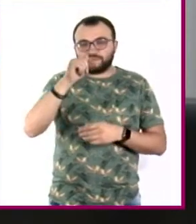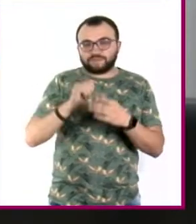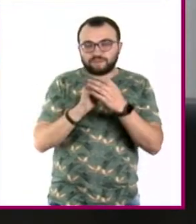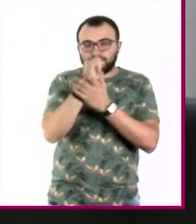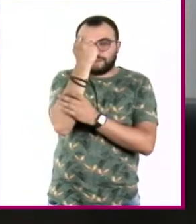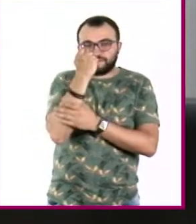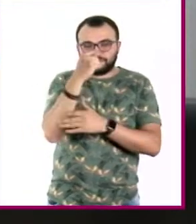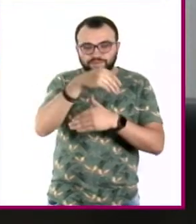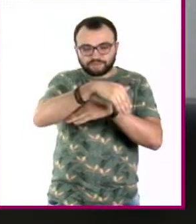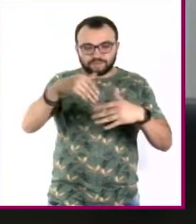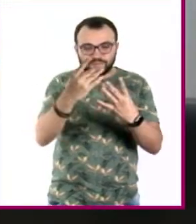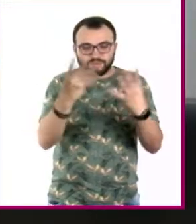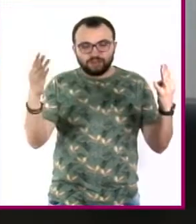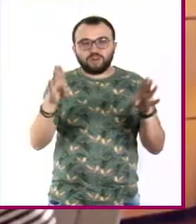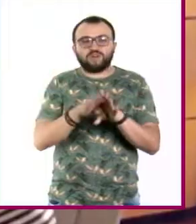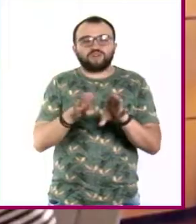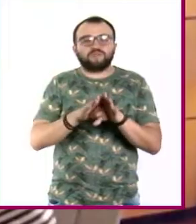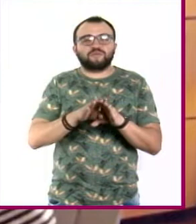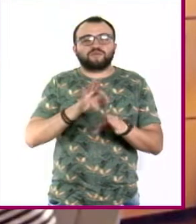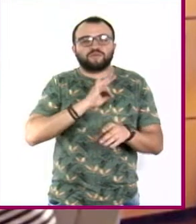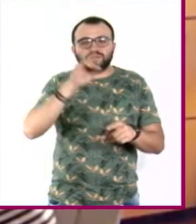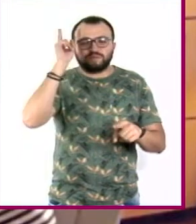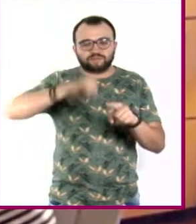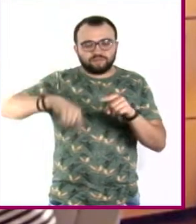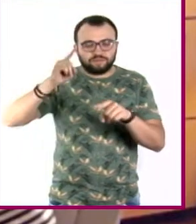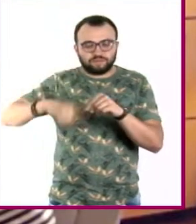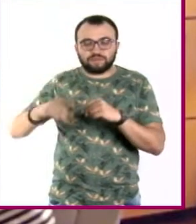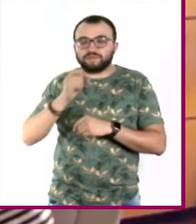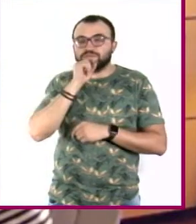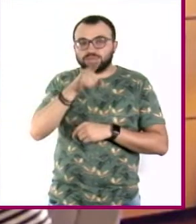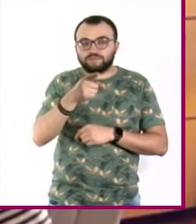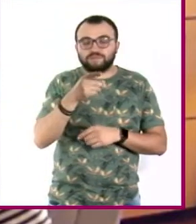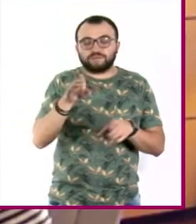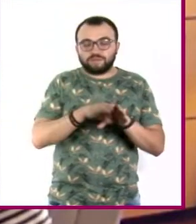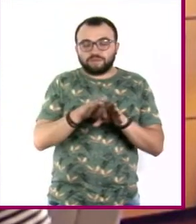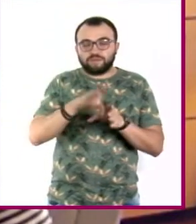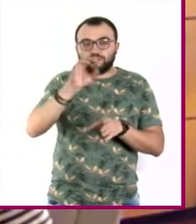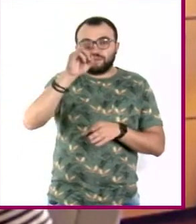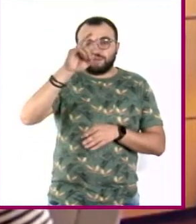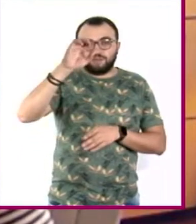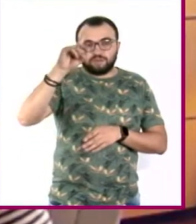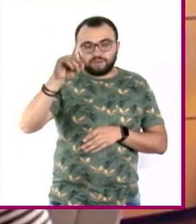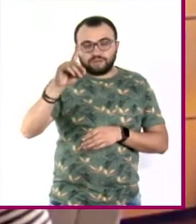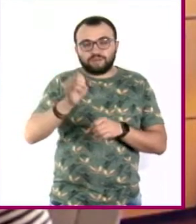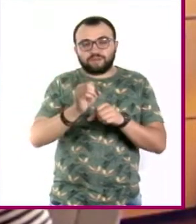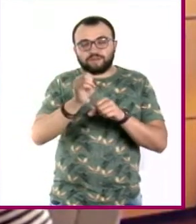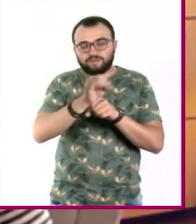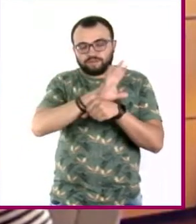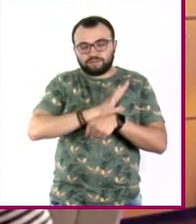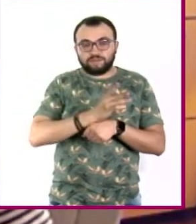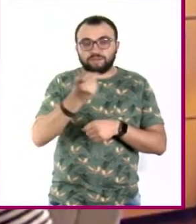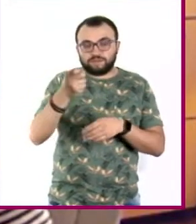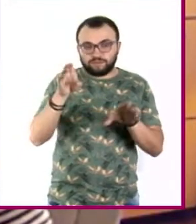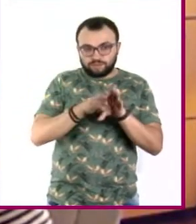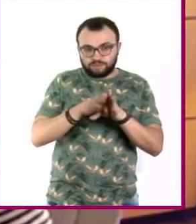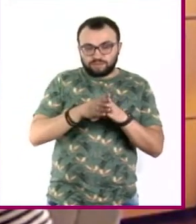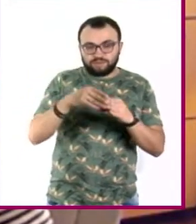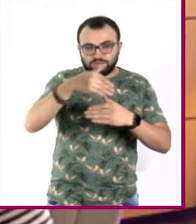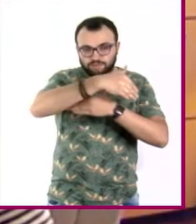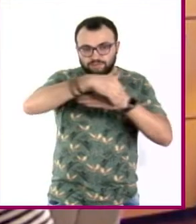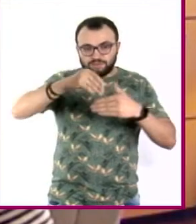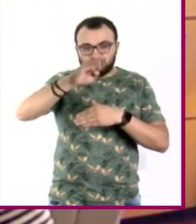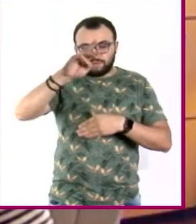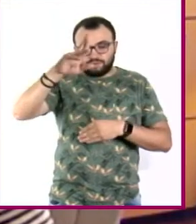disminuir? Bueno, yo creo que con la pandemia de COVID-19, hasta este término brecha tecnológica o